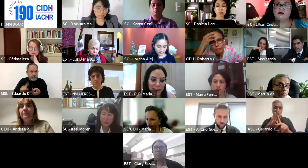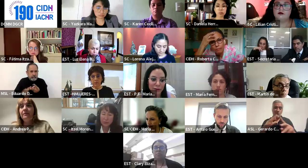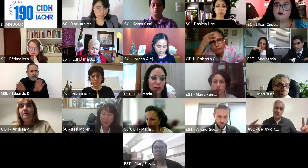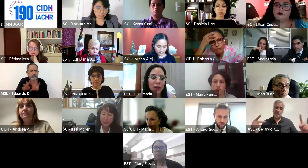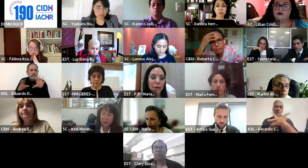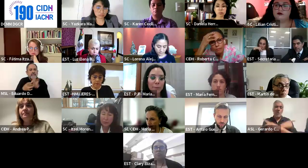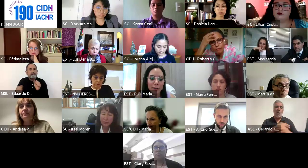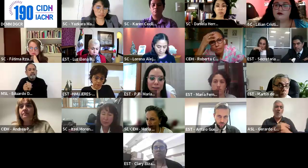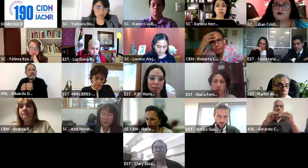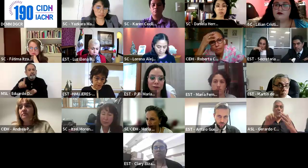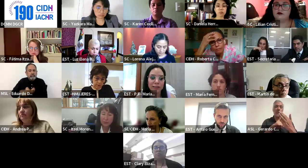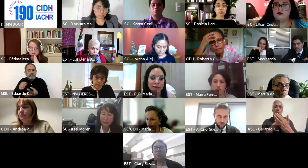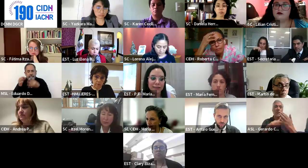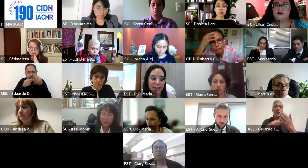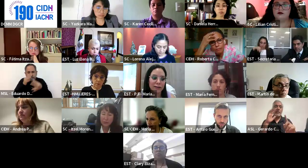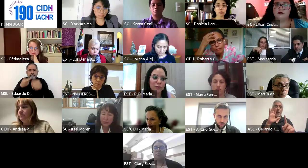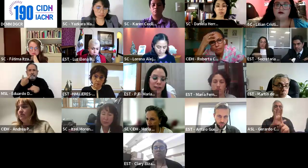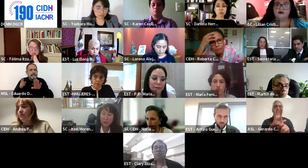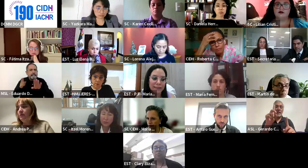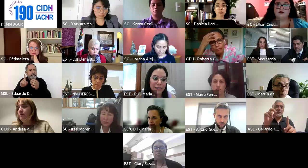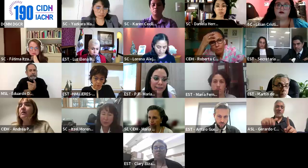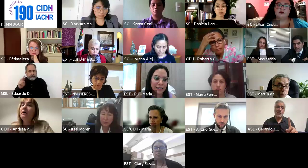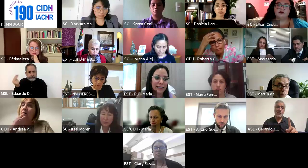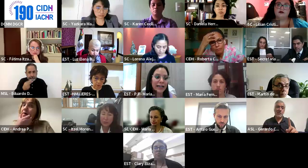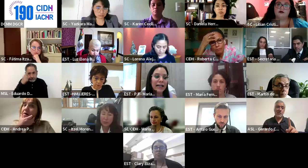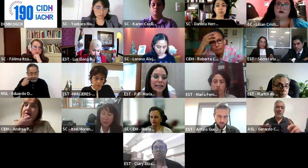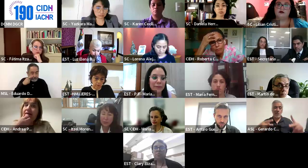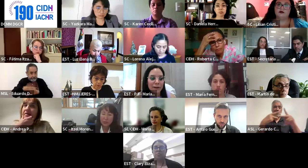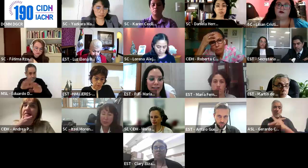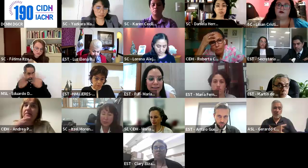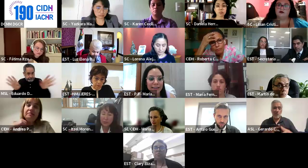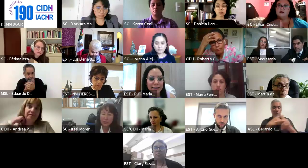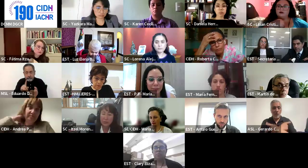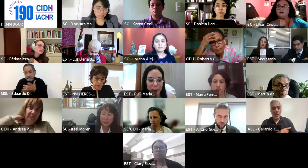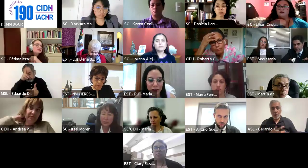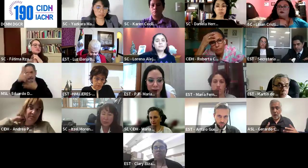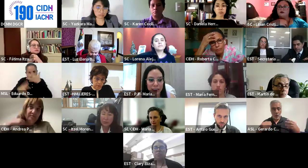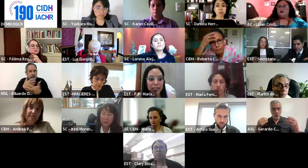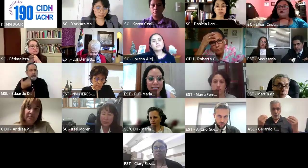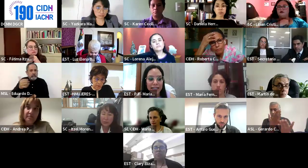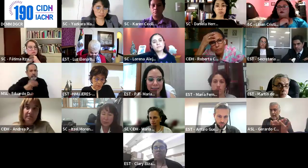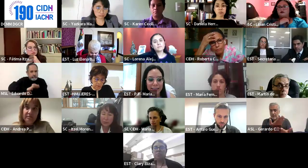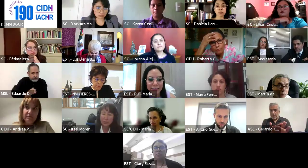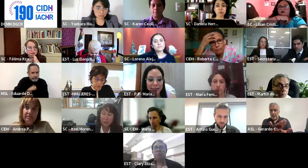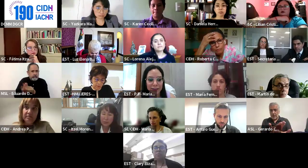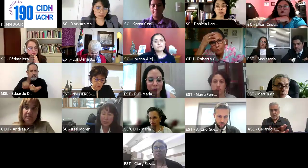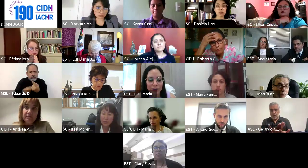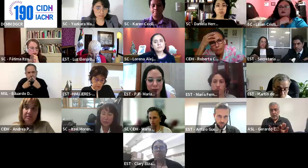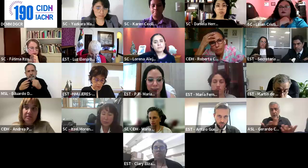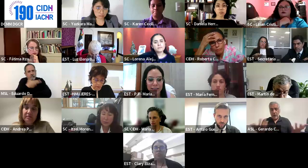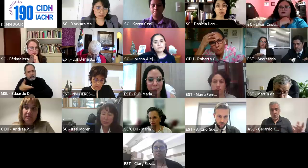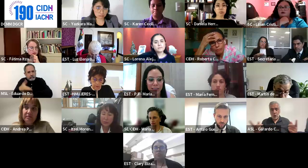los medios probatorios necesarios para visibilizar la violencia y discriminación y así estar